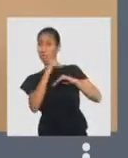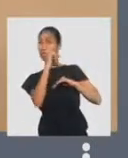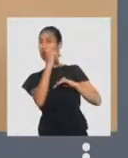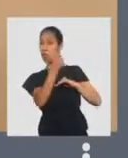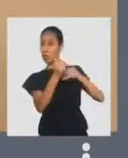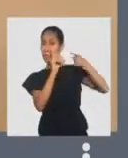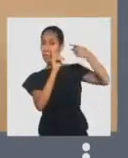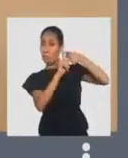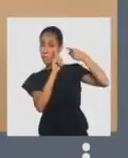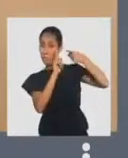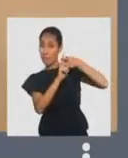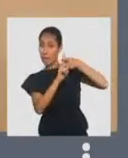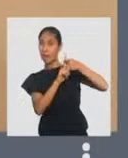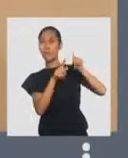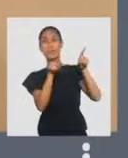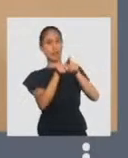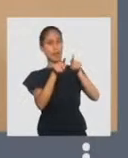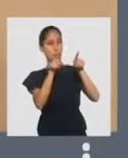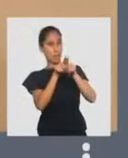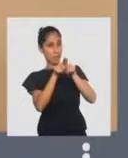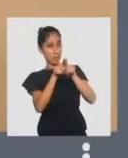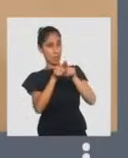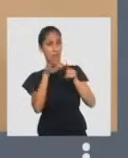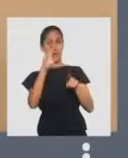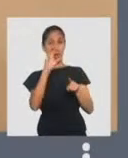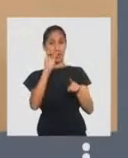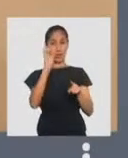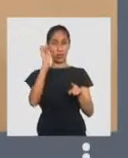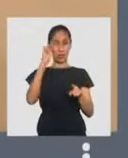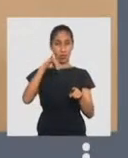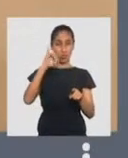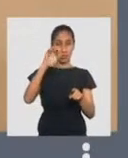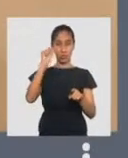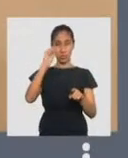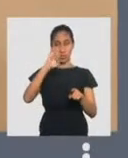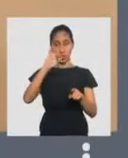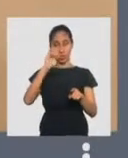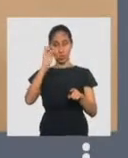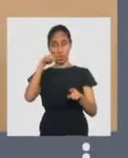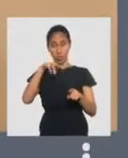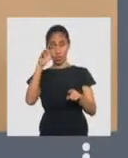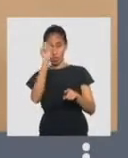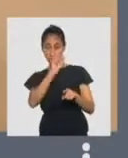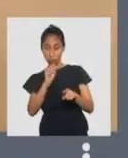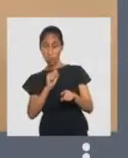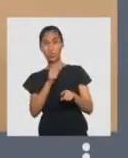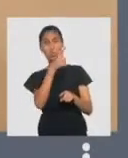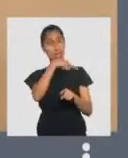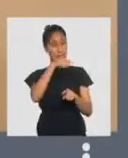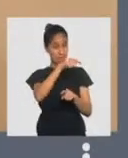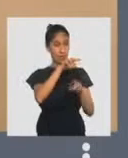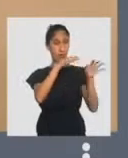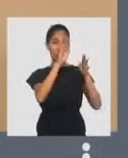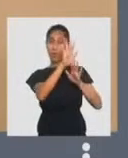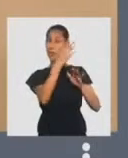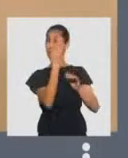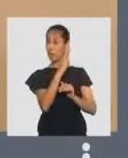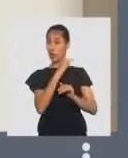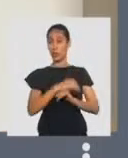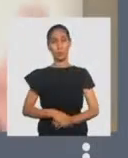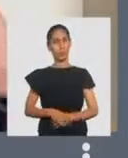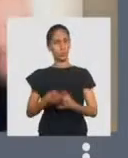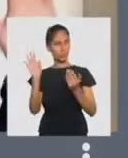presta más los gastos adicionales como comisiones o gastos administrativos que realiza en el